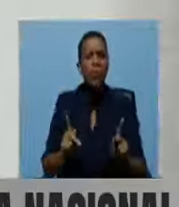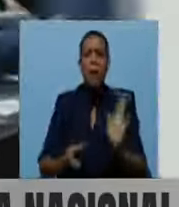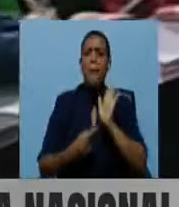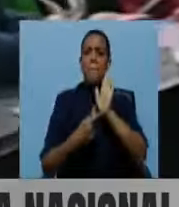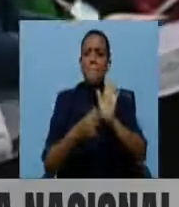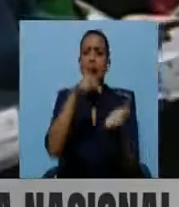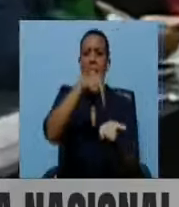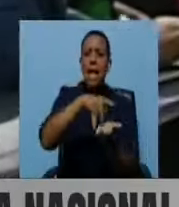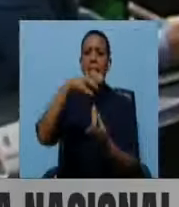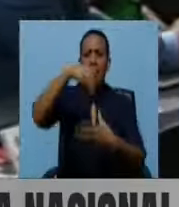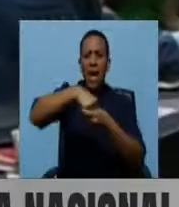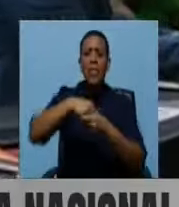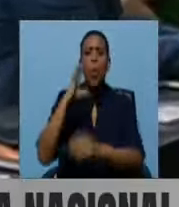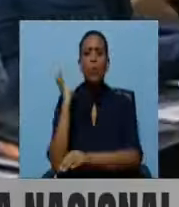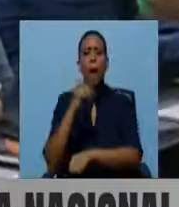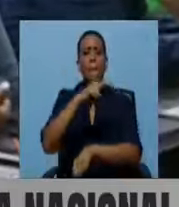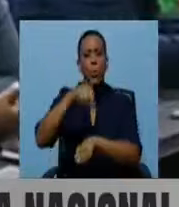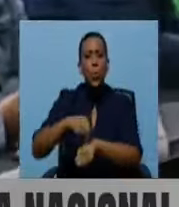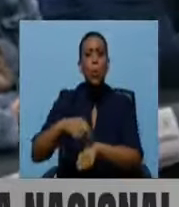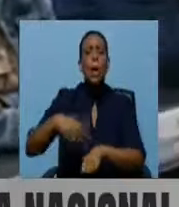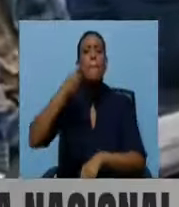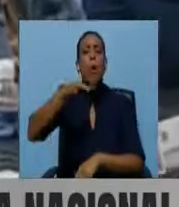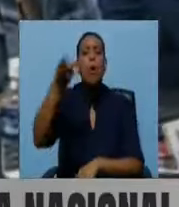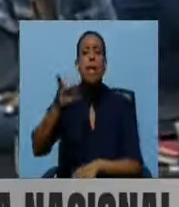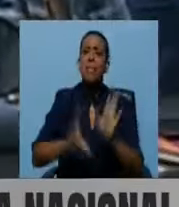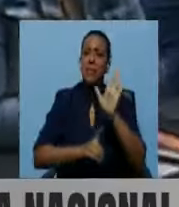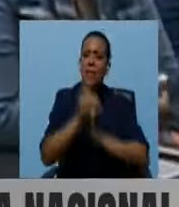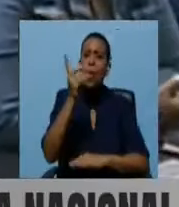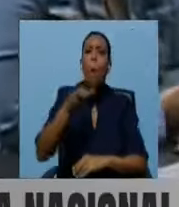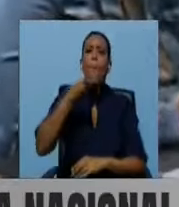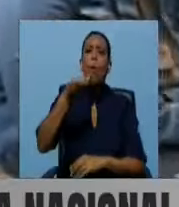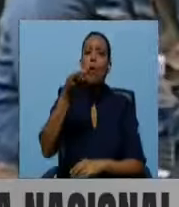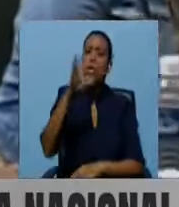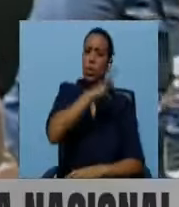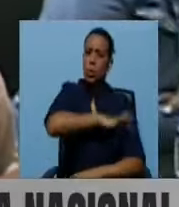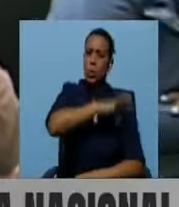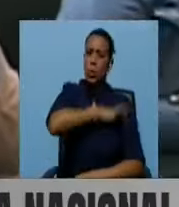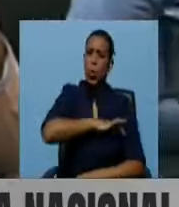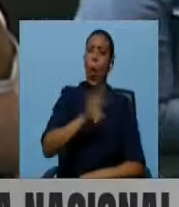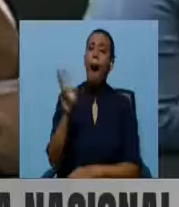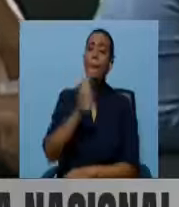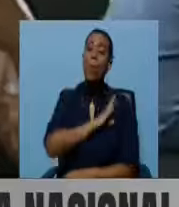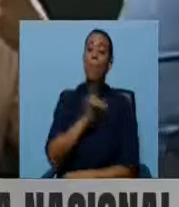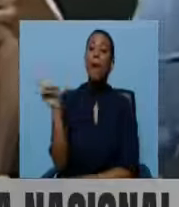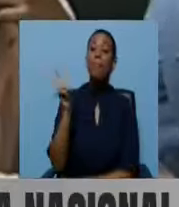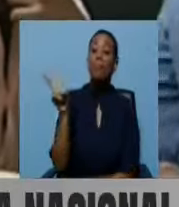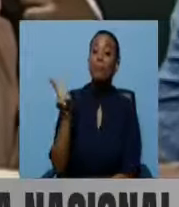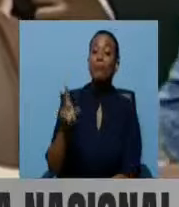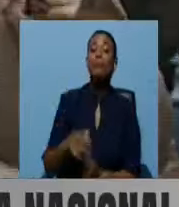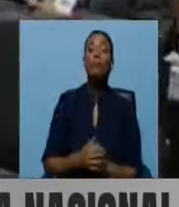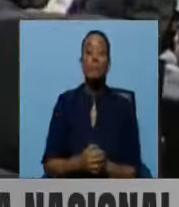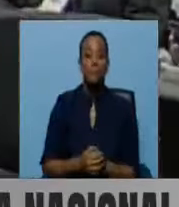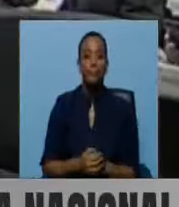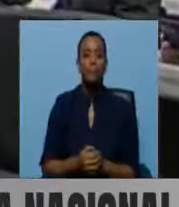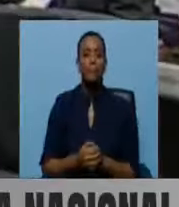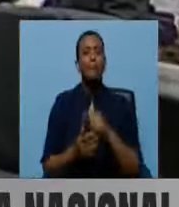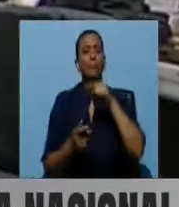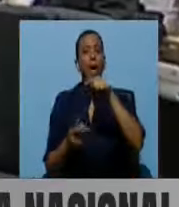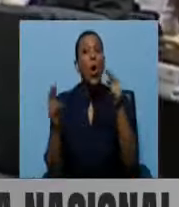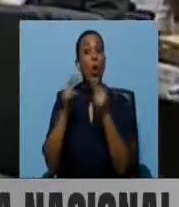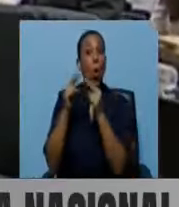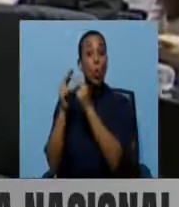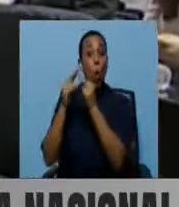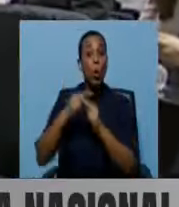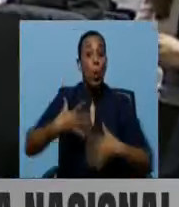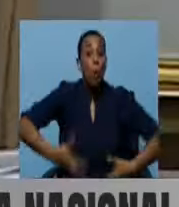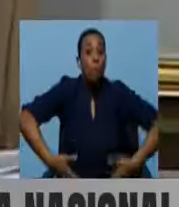presente en la vida política, en el desarrollo político, social de la República Bolivariana de Venezuela. No solamente conocen al monstruo,